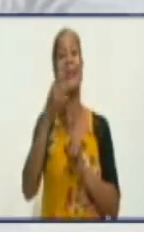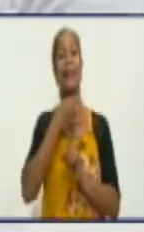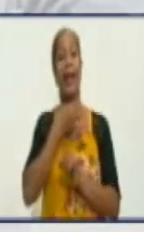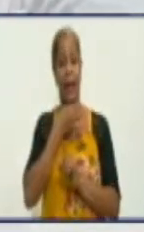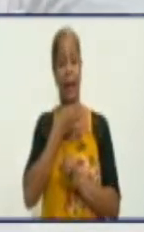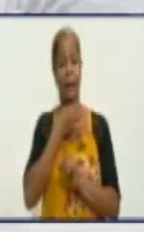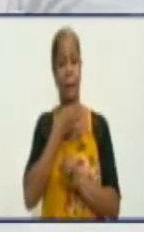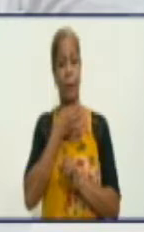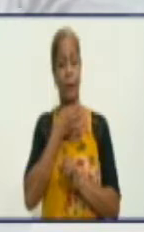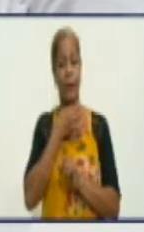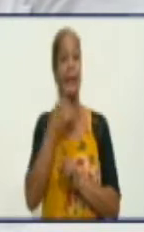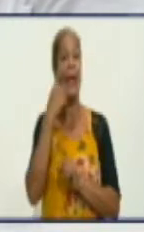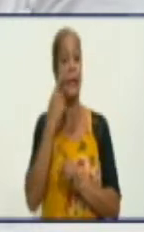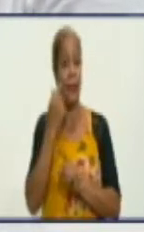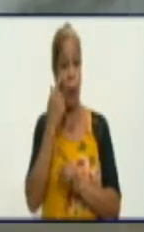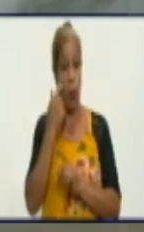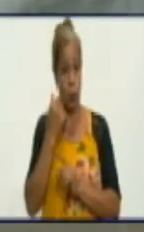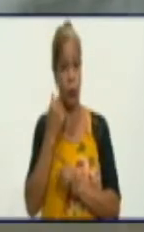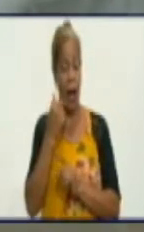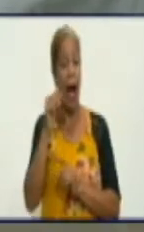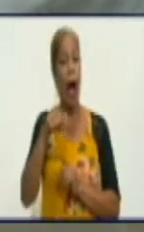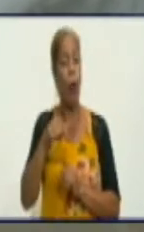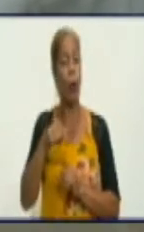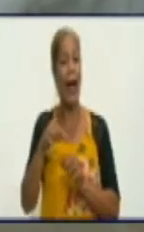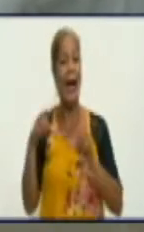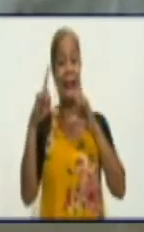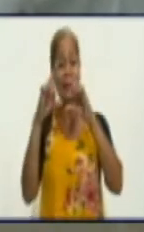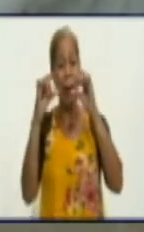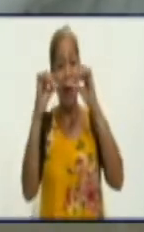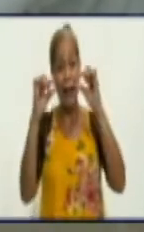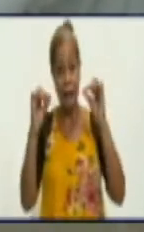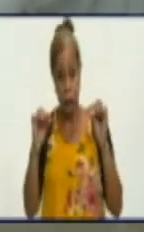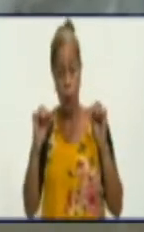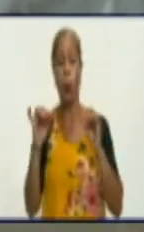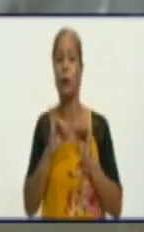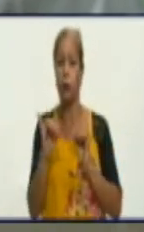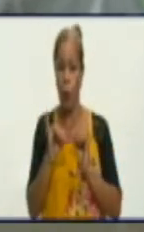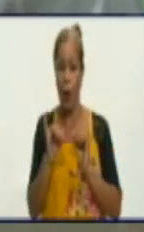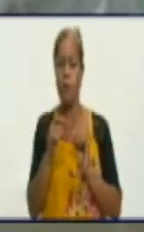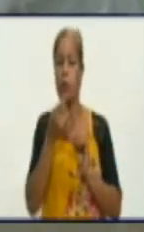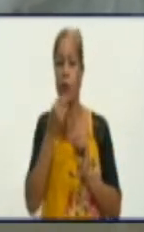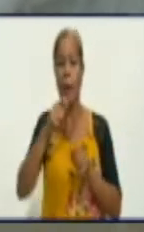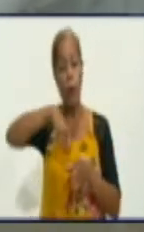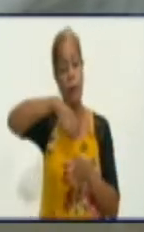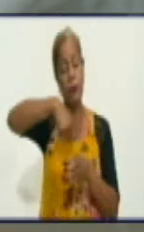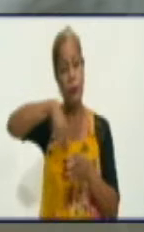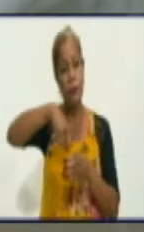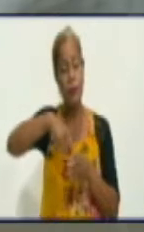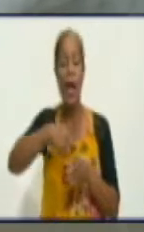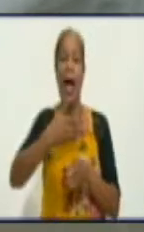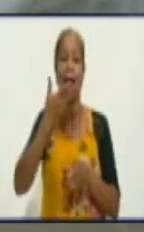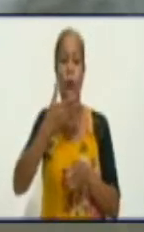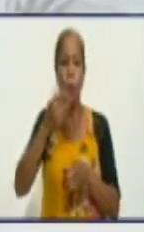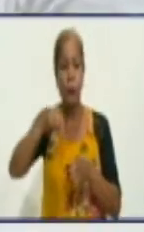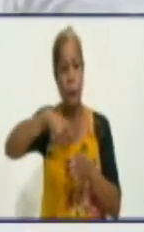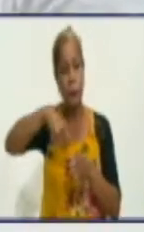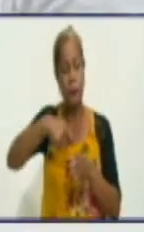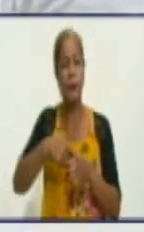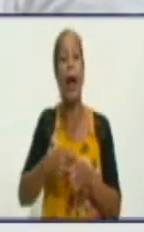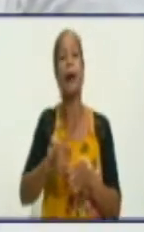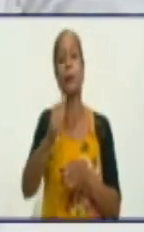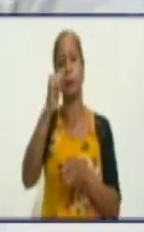tamarindo. Y sí es verdad que funciona. O sea, estamos en la época del tamarindo. Efectivamente, estamos en la época del tamarindo y muchas personas lo están usando. Pero sí, si